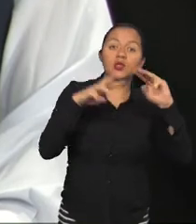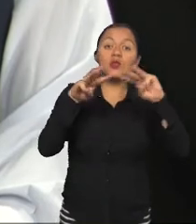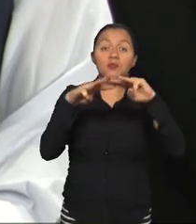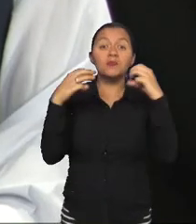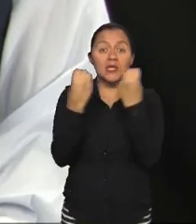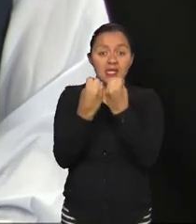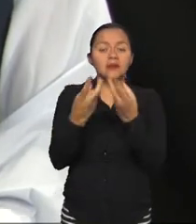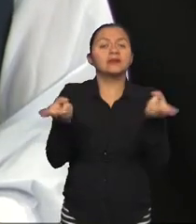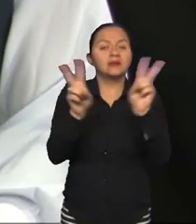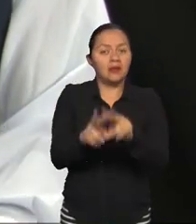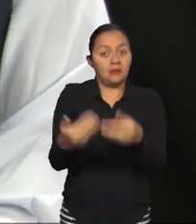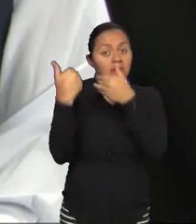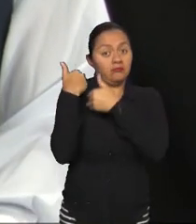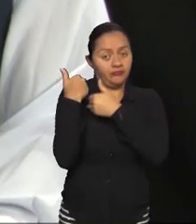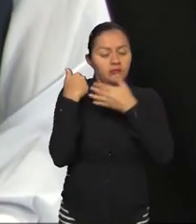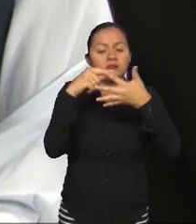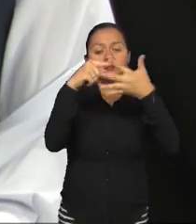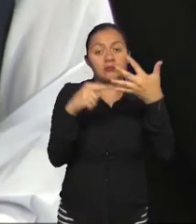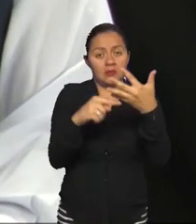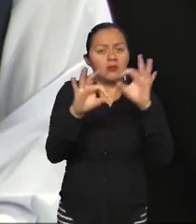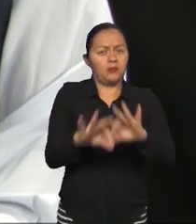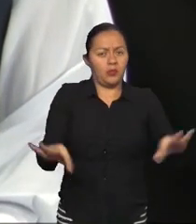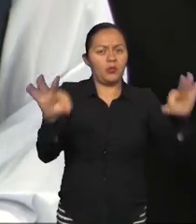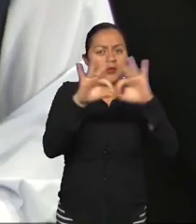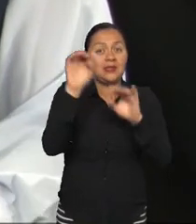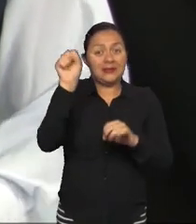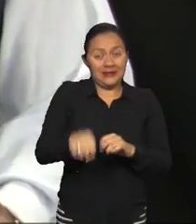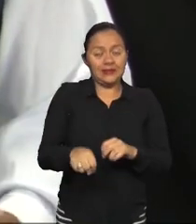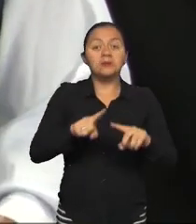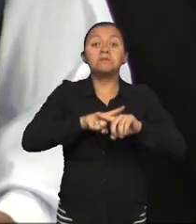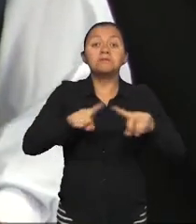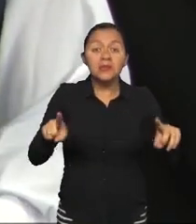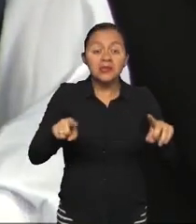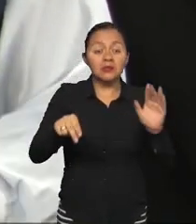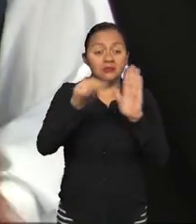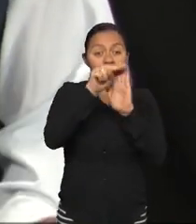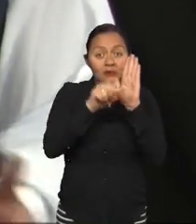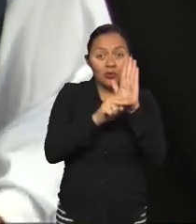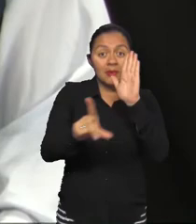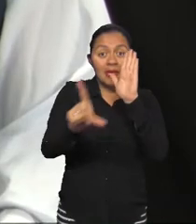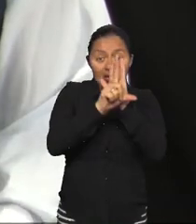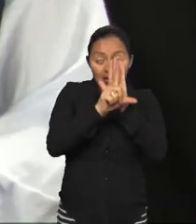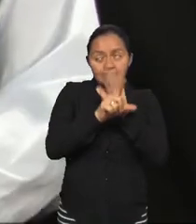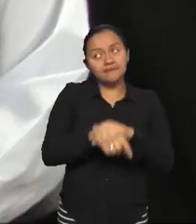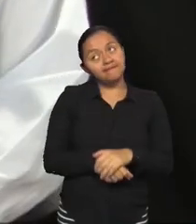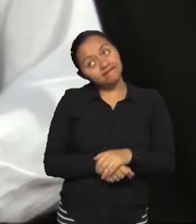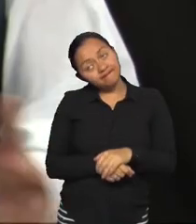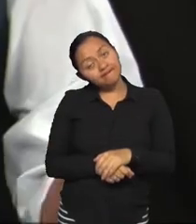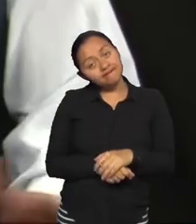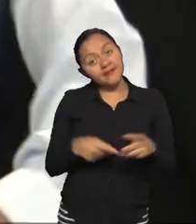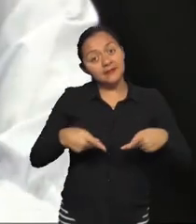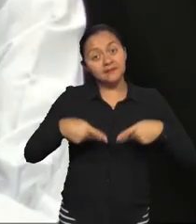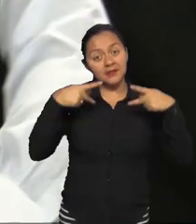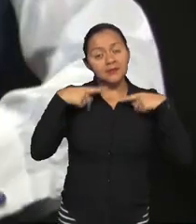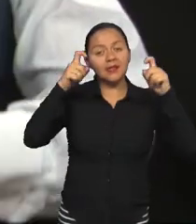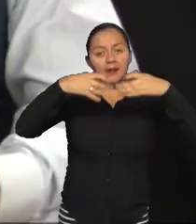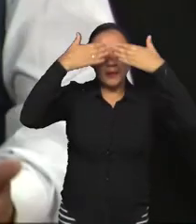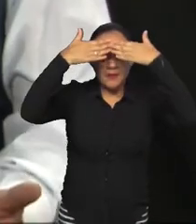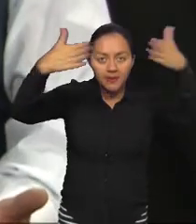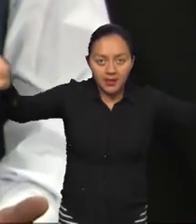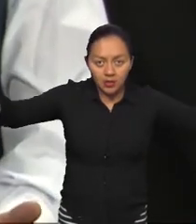acción interesantes e importantes, pero normativamente las normas de convivencia deben abrirse